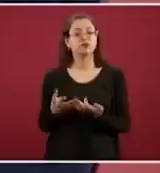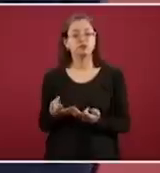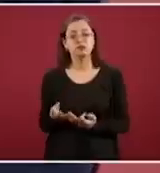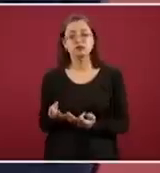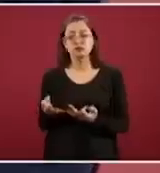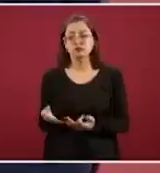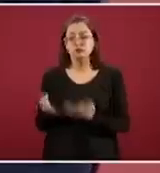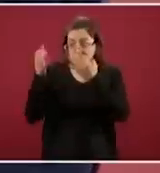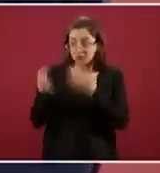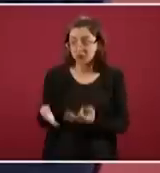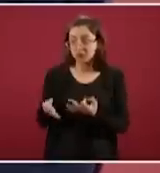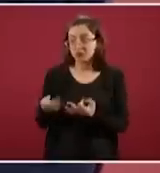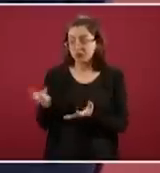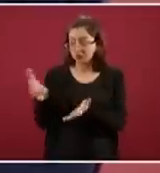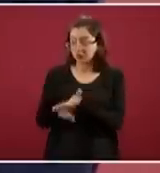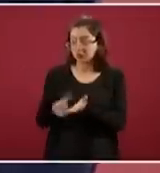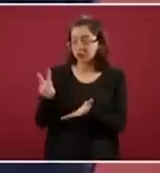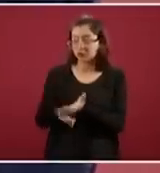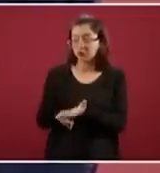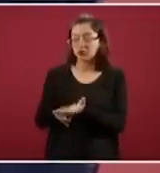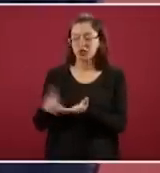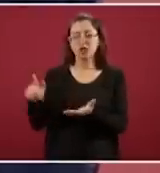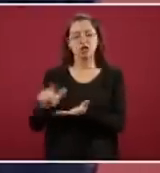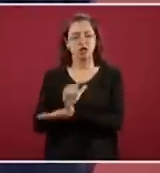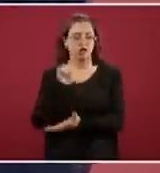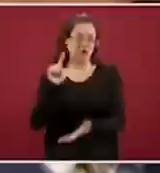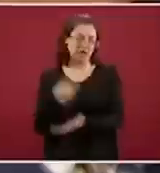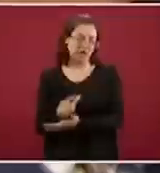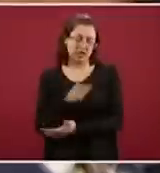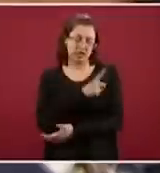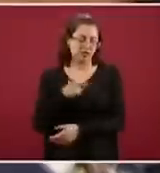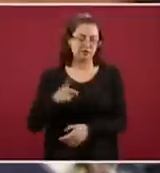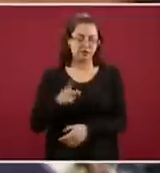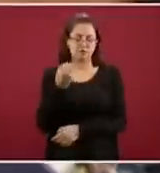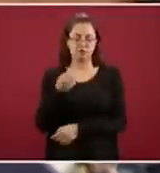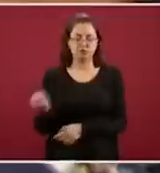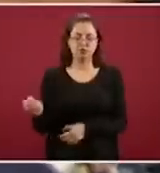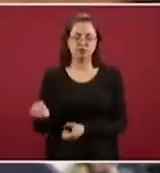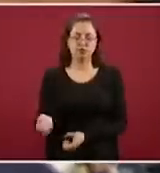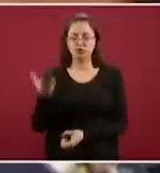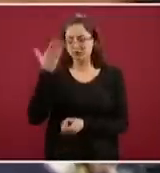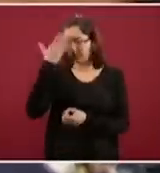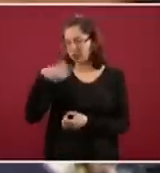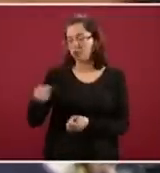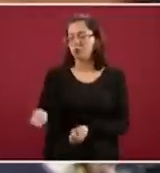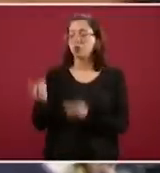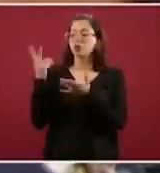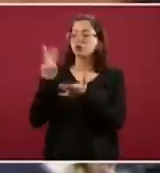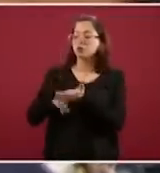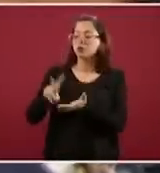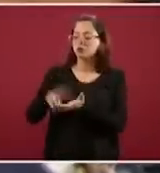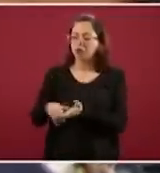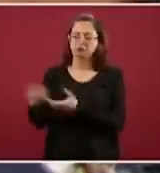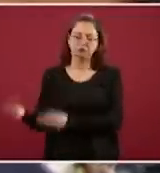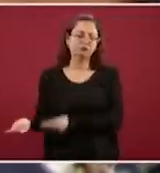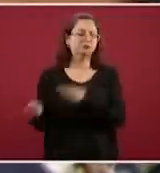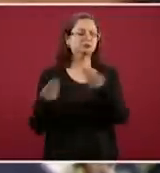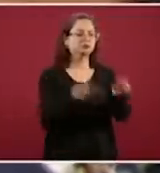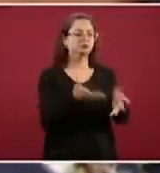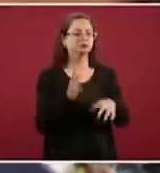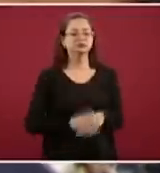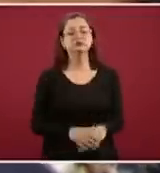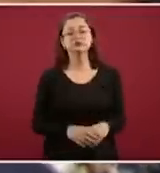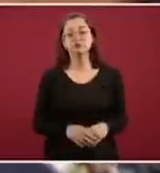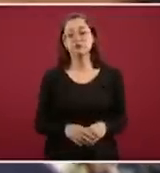originalmente por ley se tiene que llevar a cabo. Por ejemplo, uno de estos